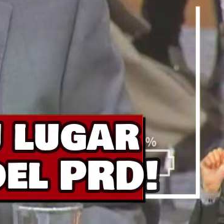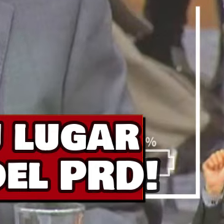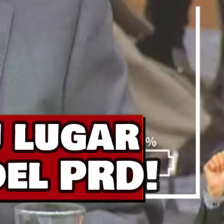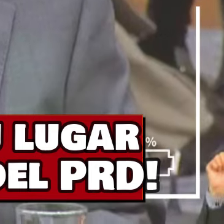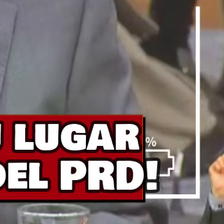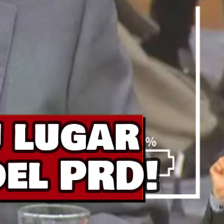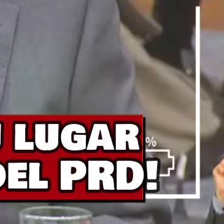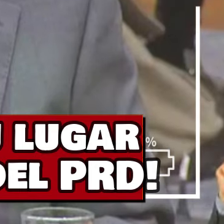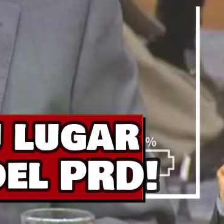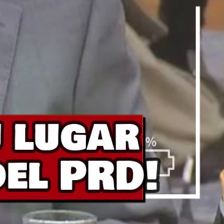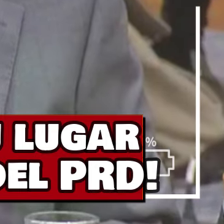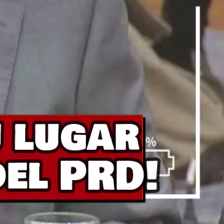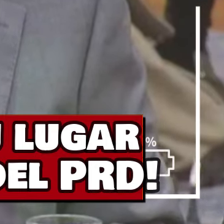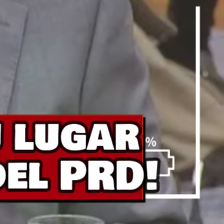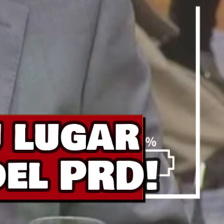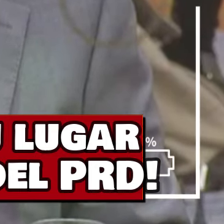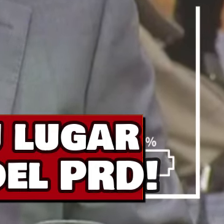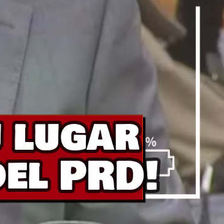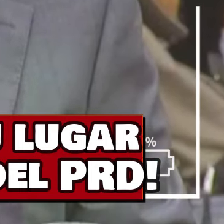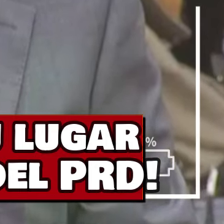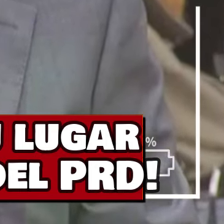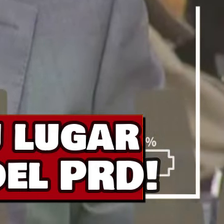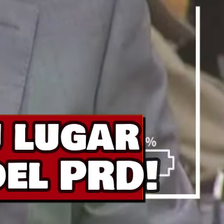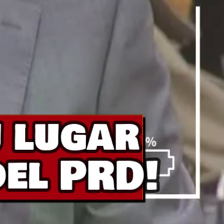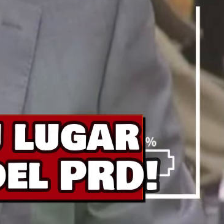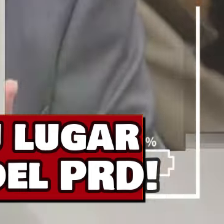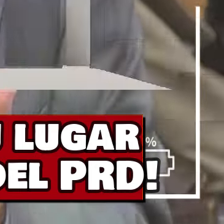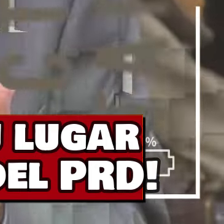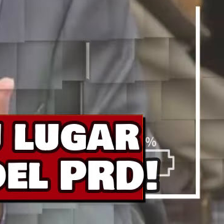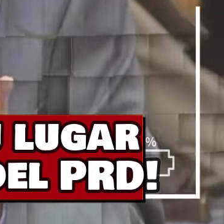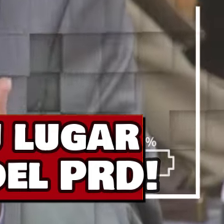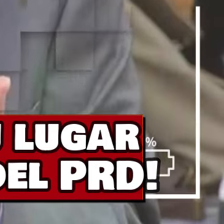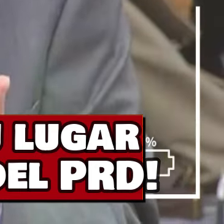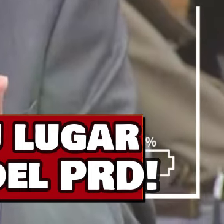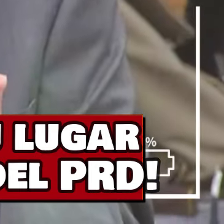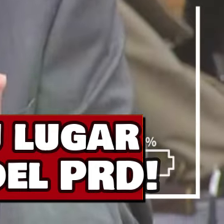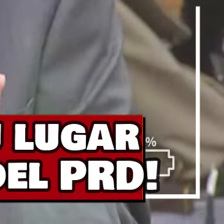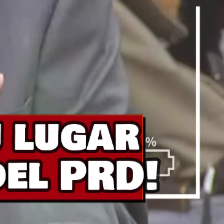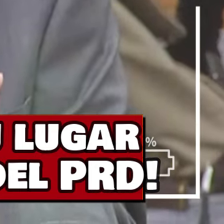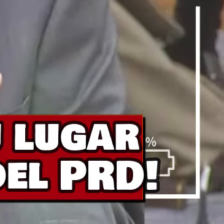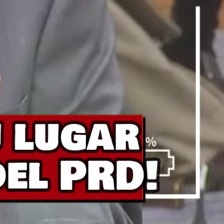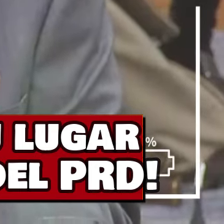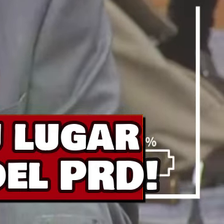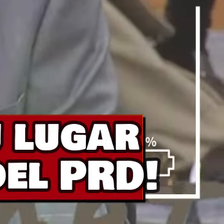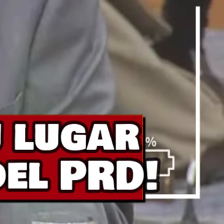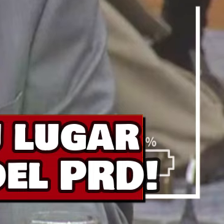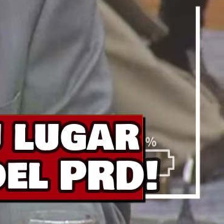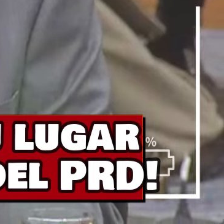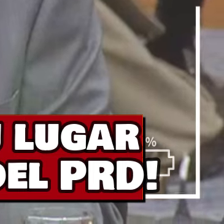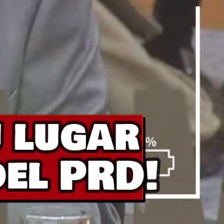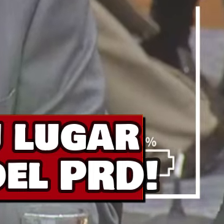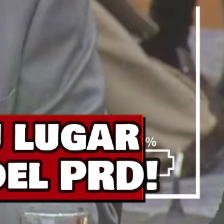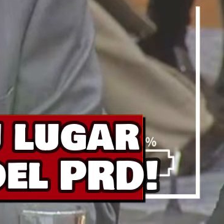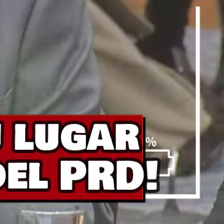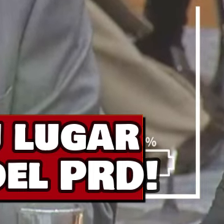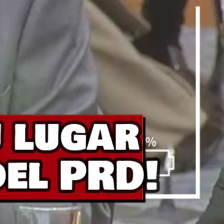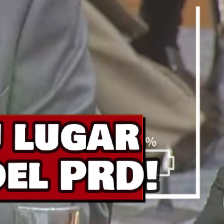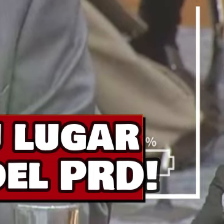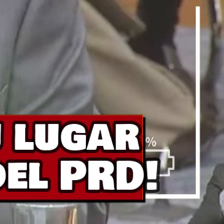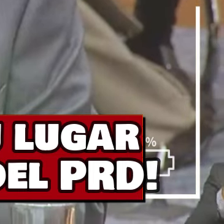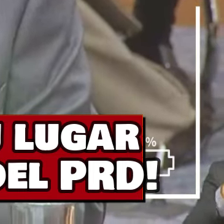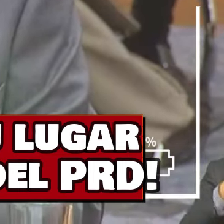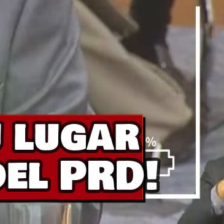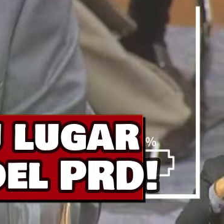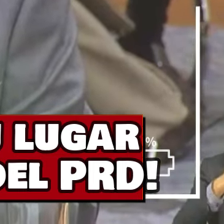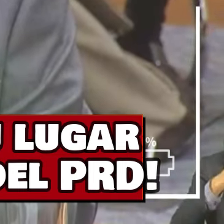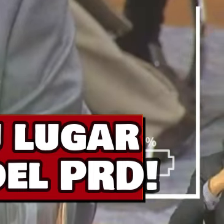de fortalecer el órgano electoral y defiende la lucha por un árbitro imparcial. Critica la falta de proporcionalidad en las sanciones y la